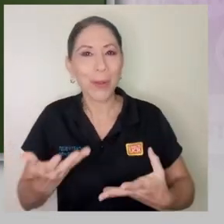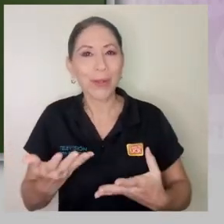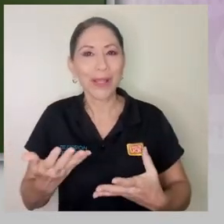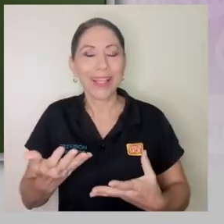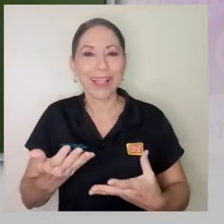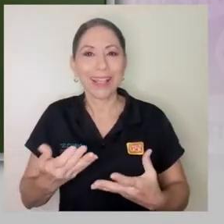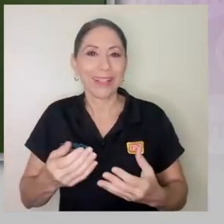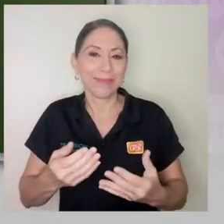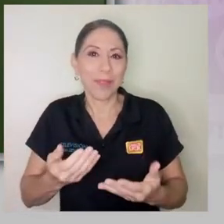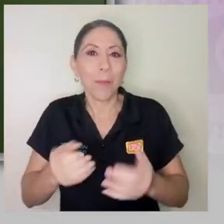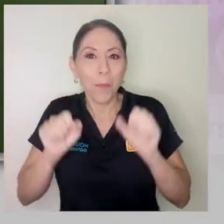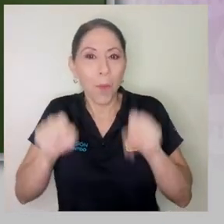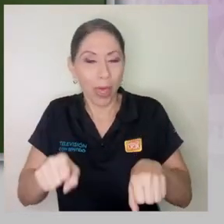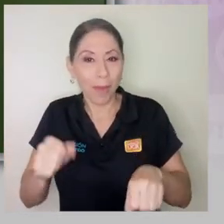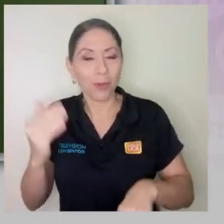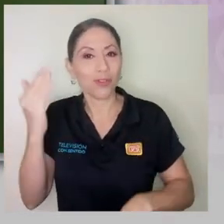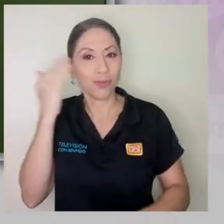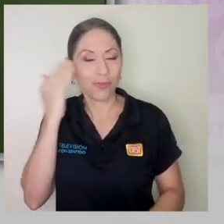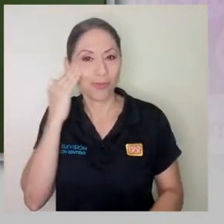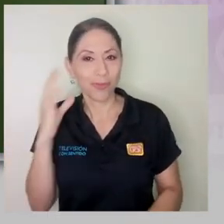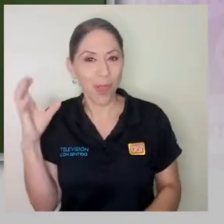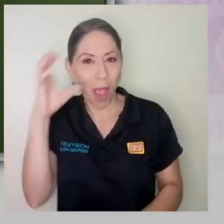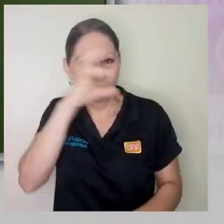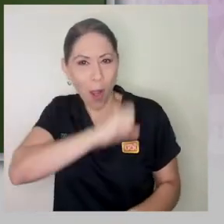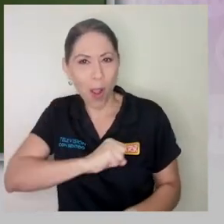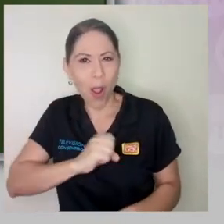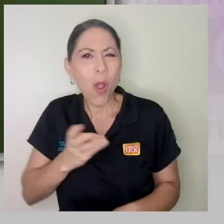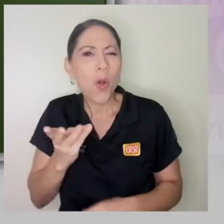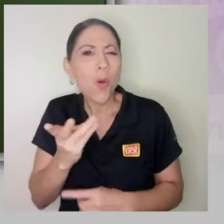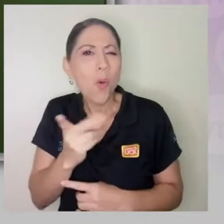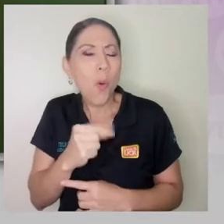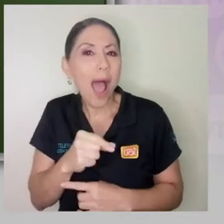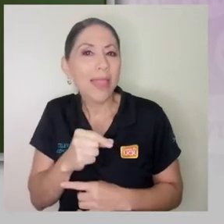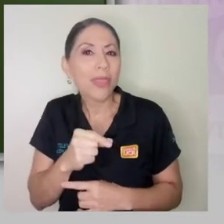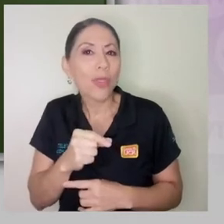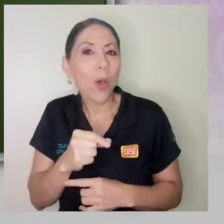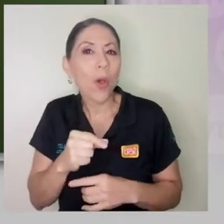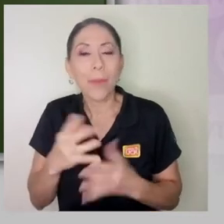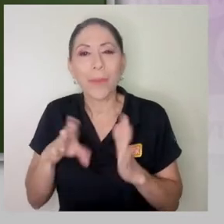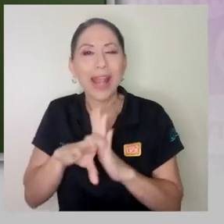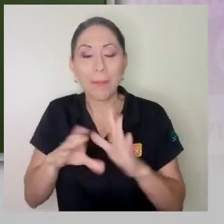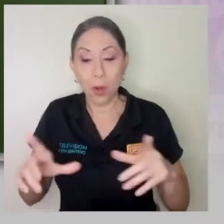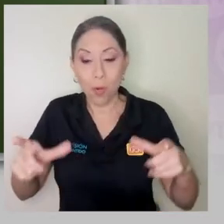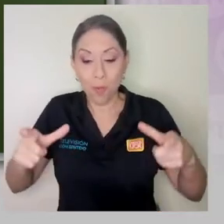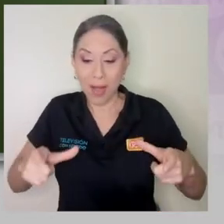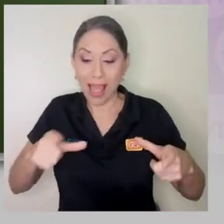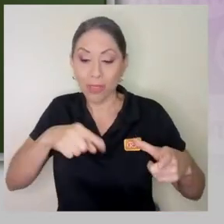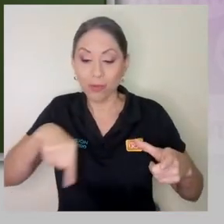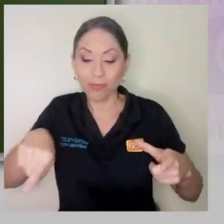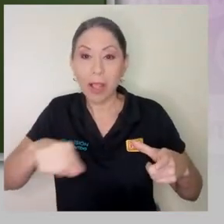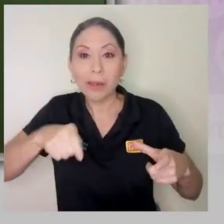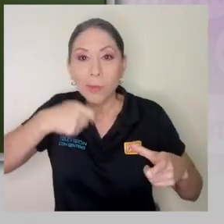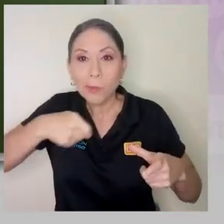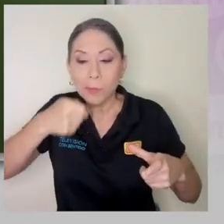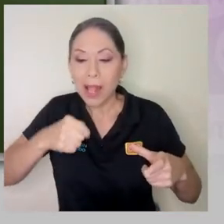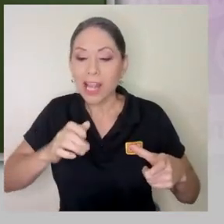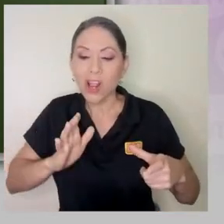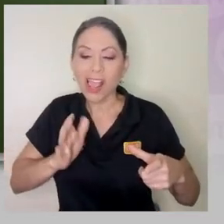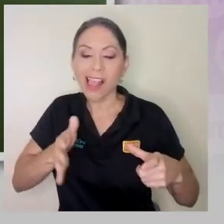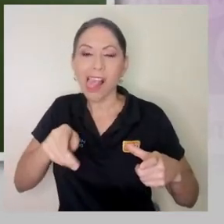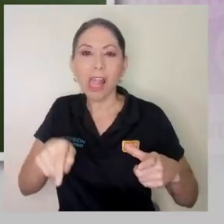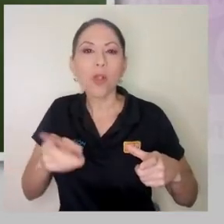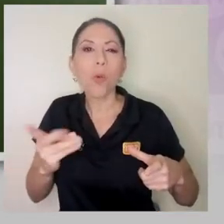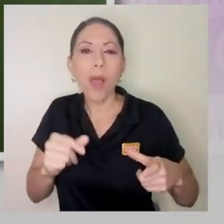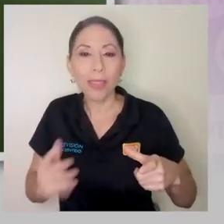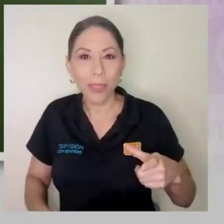¿verdad? Podemos determinar cuánto es lo que estamos desperdiciando en un plato, que también eso es parte de lo que se